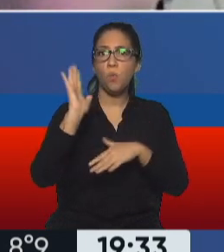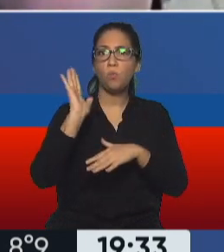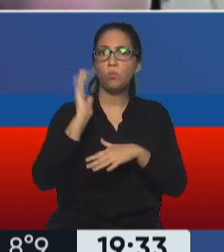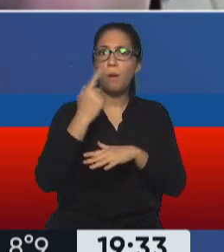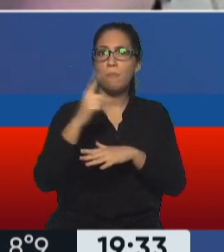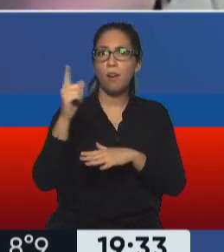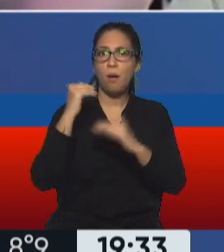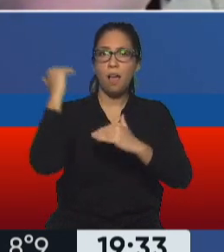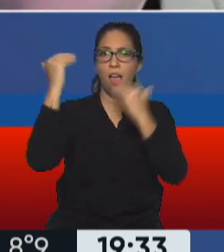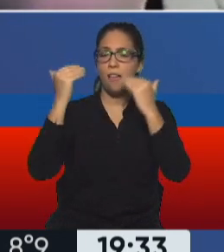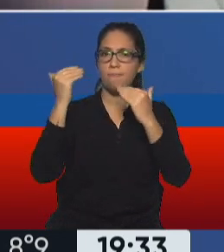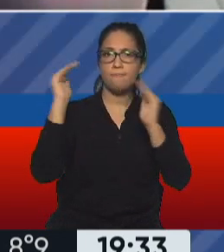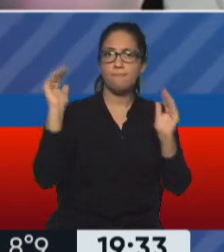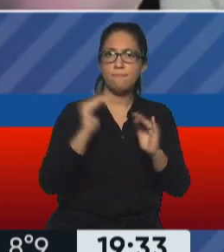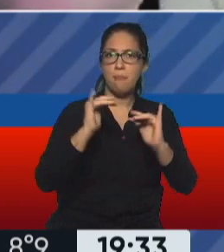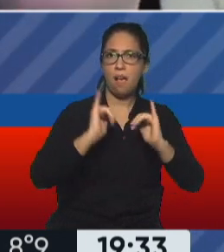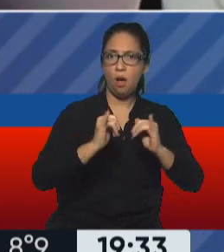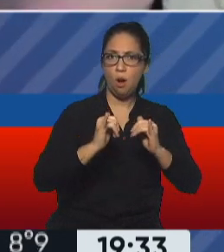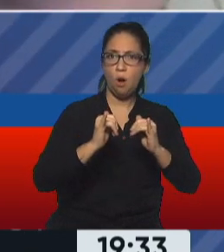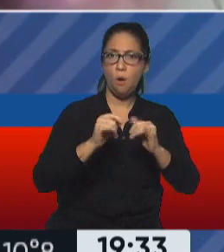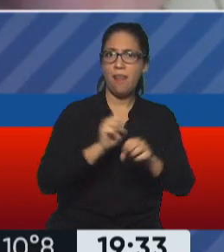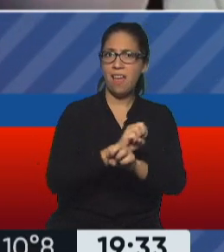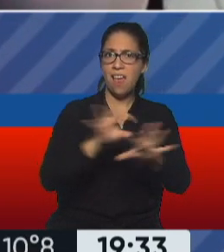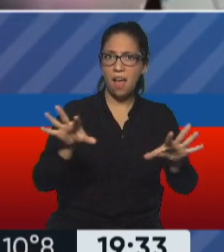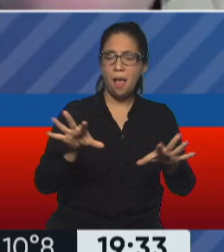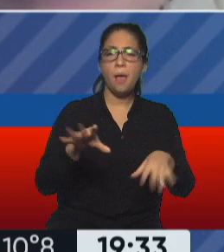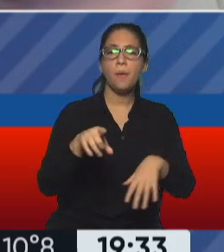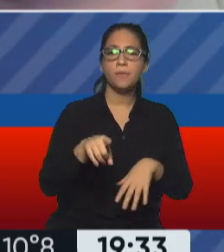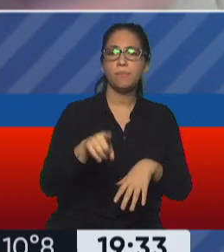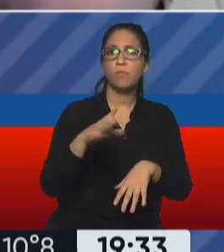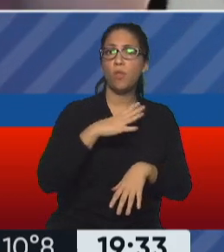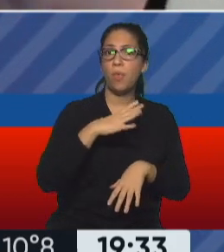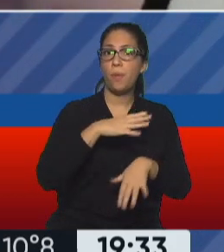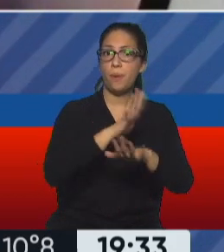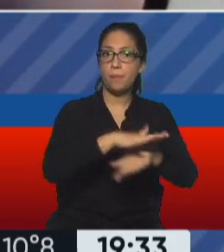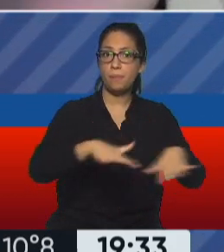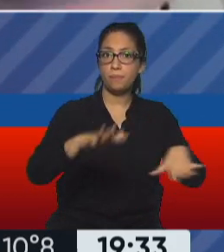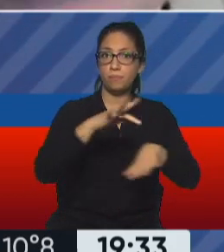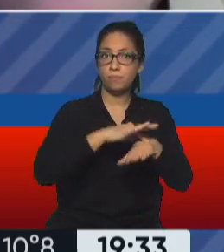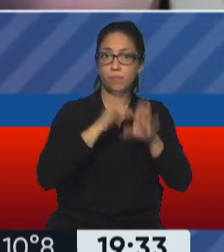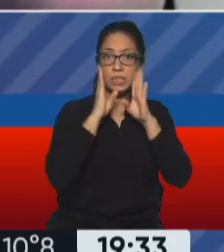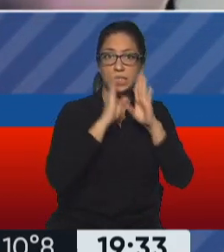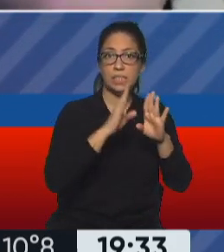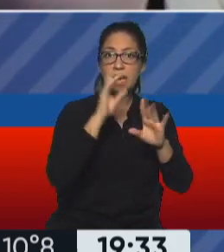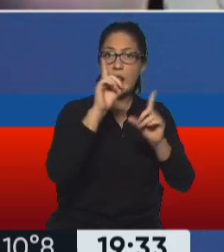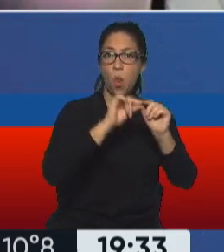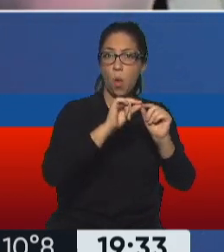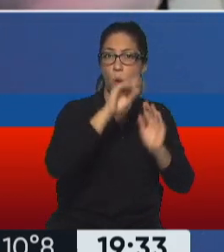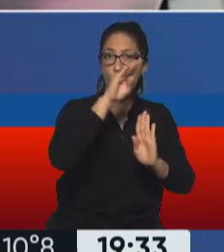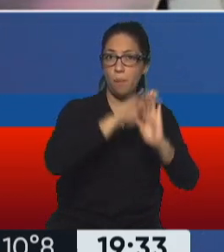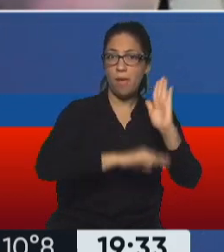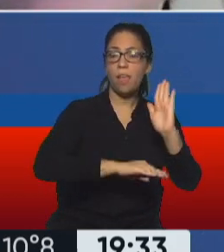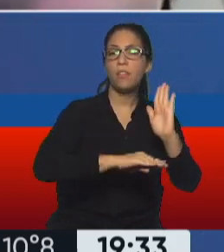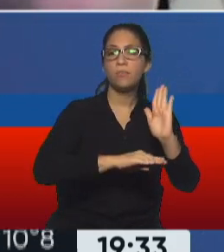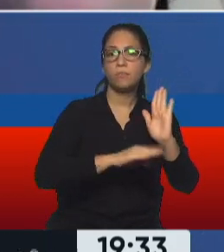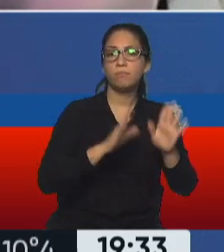con respecto a formas graves. Afortunadamente, todavía en la pediatría, en estadísticas, la agresividad